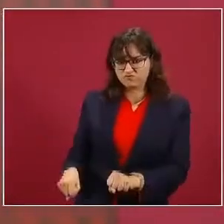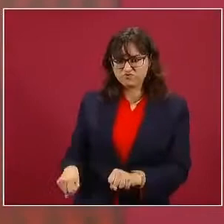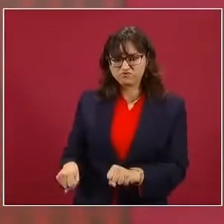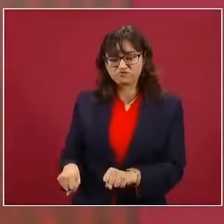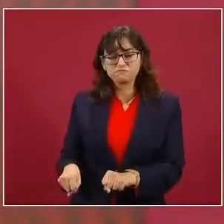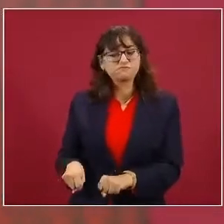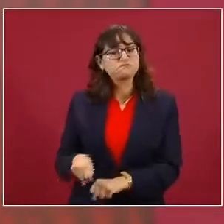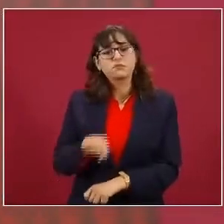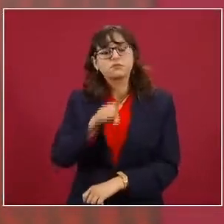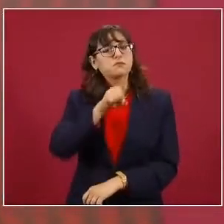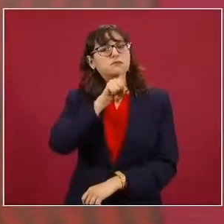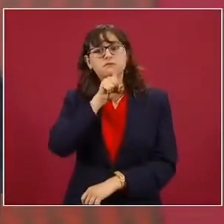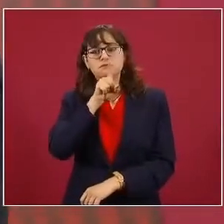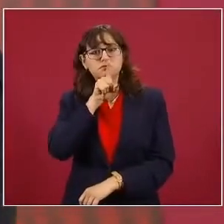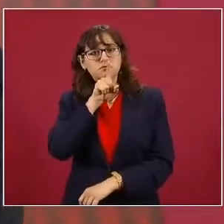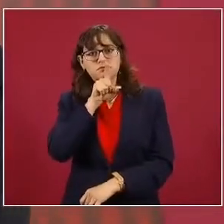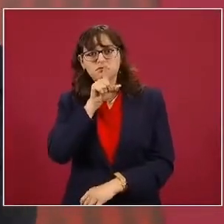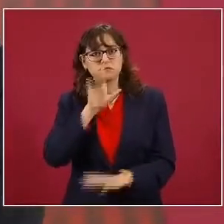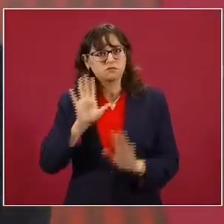abriendo la actividad productiva.